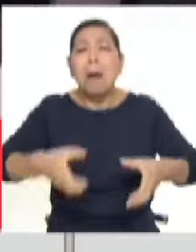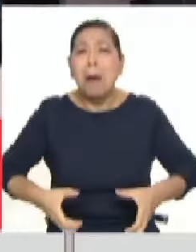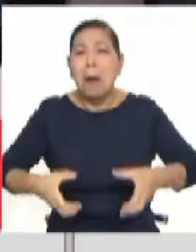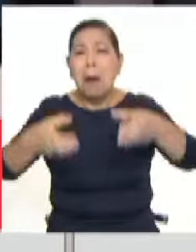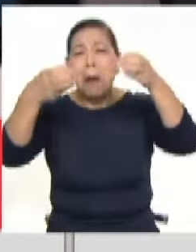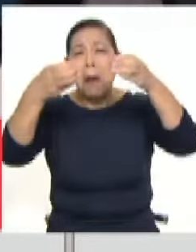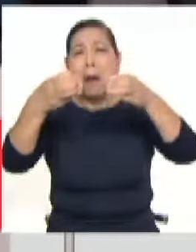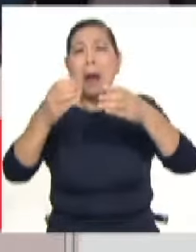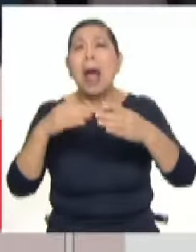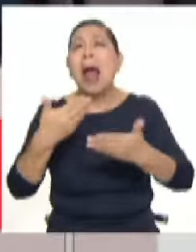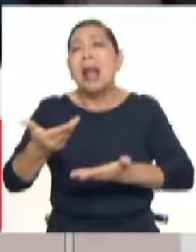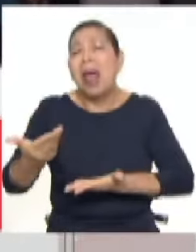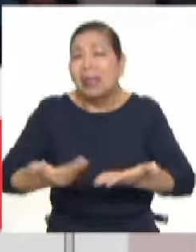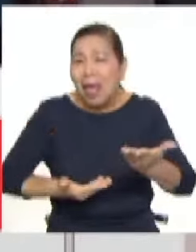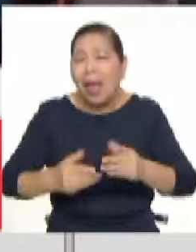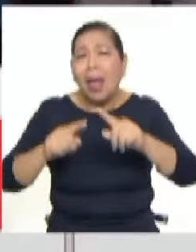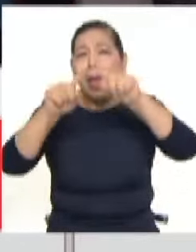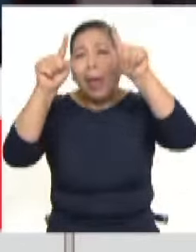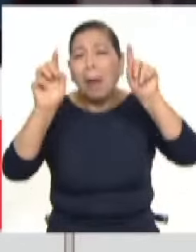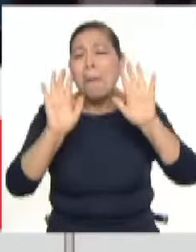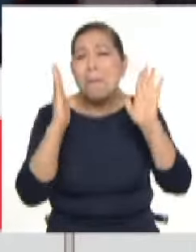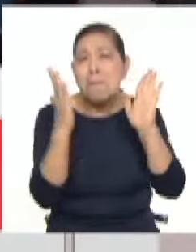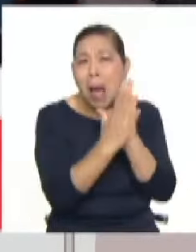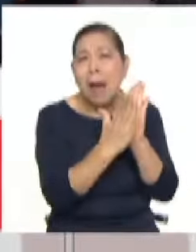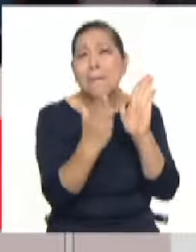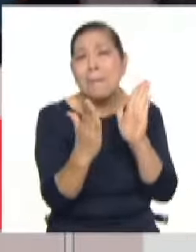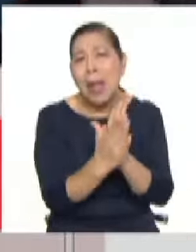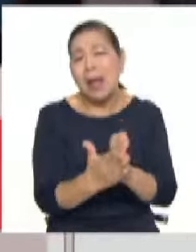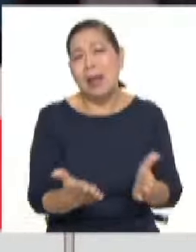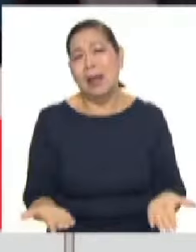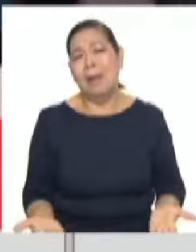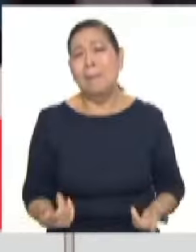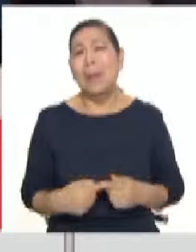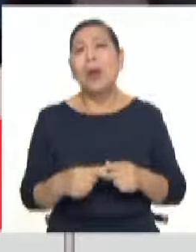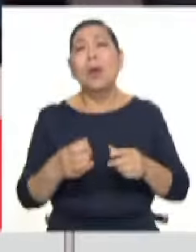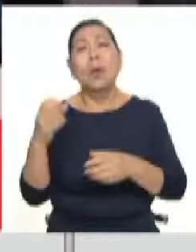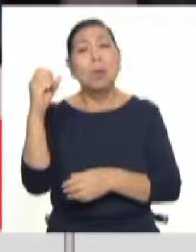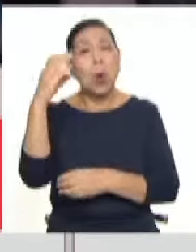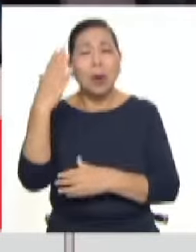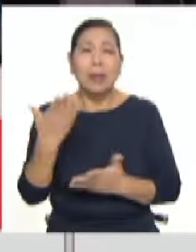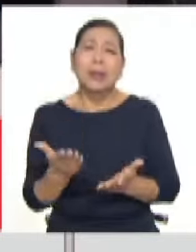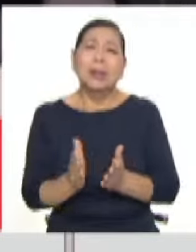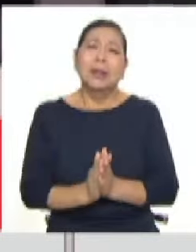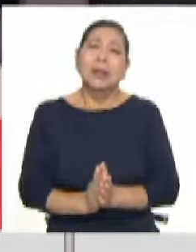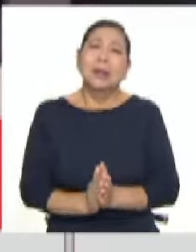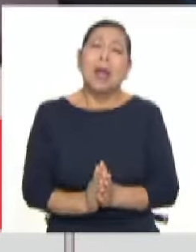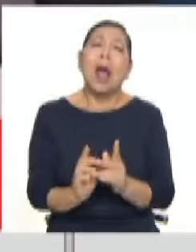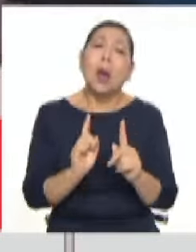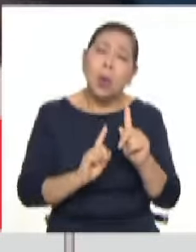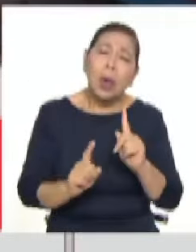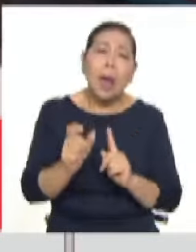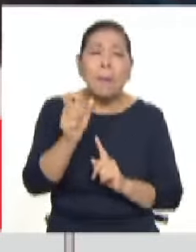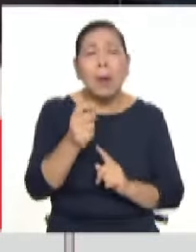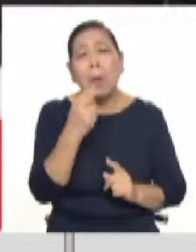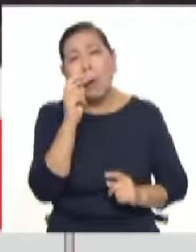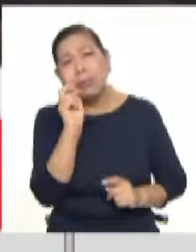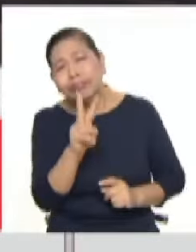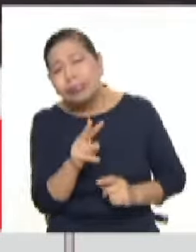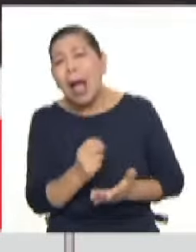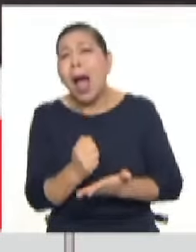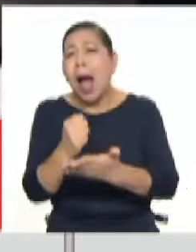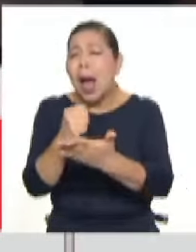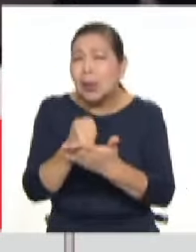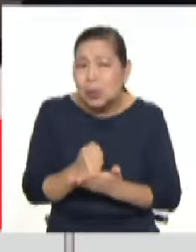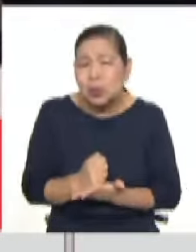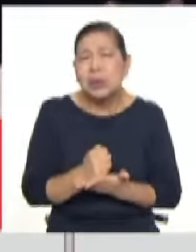en exteriores de bodegas, en mercados, incluso en los semáforos, intentando que alguna persona pueda